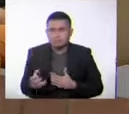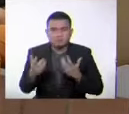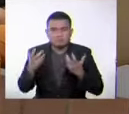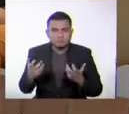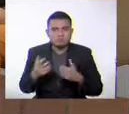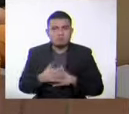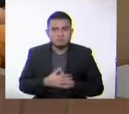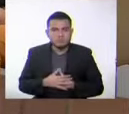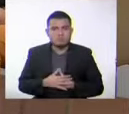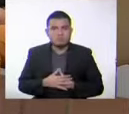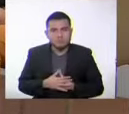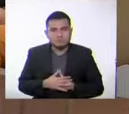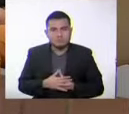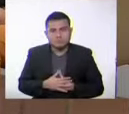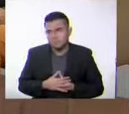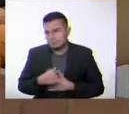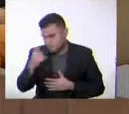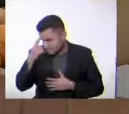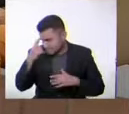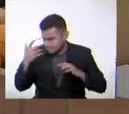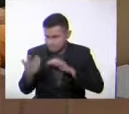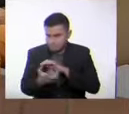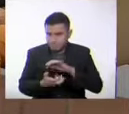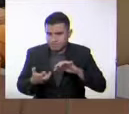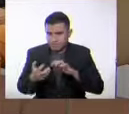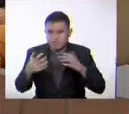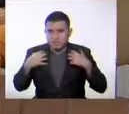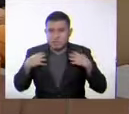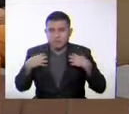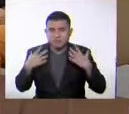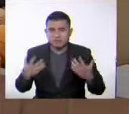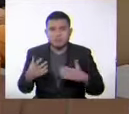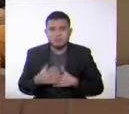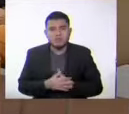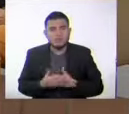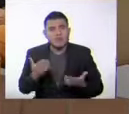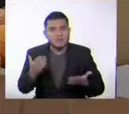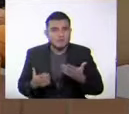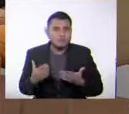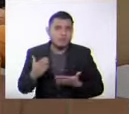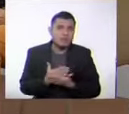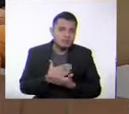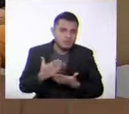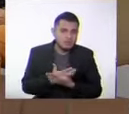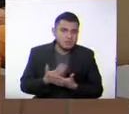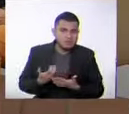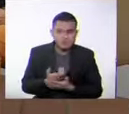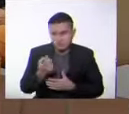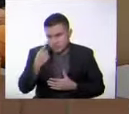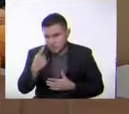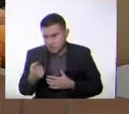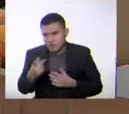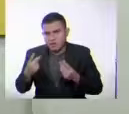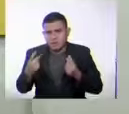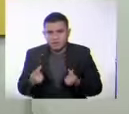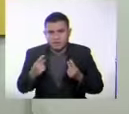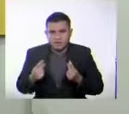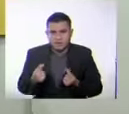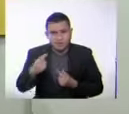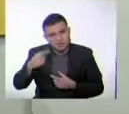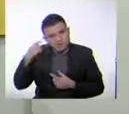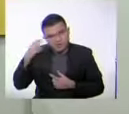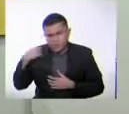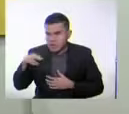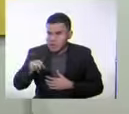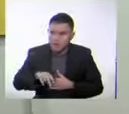mucha confusión posiblemente sobre lo que se está viviendo, y el estudio a veces nosotros encontramos la facilidad con los amigos, estar